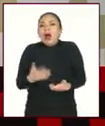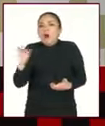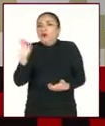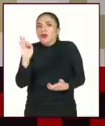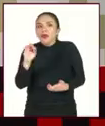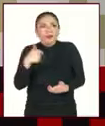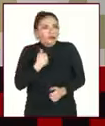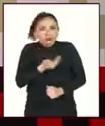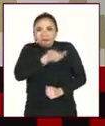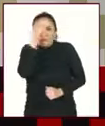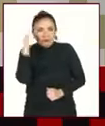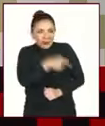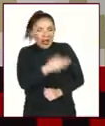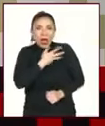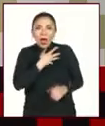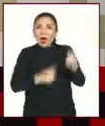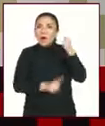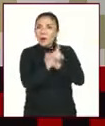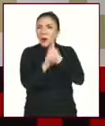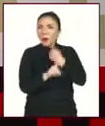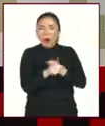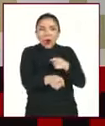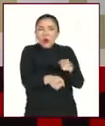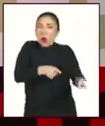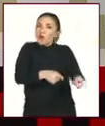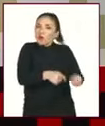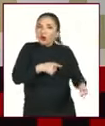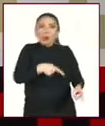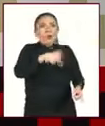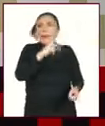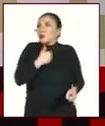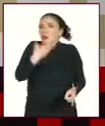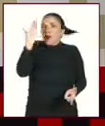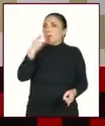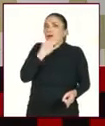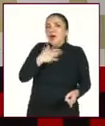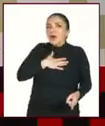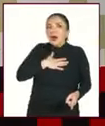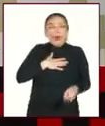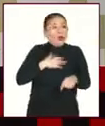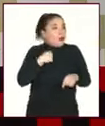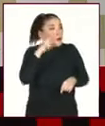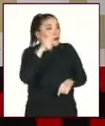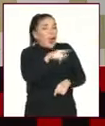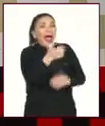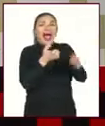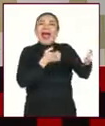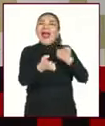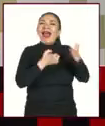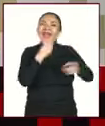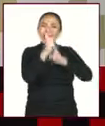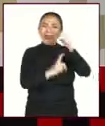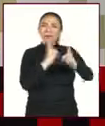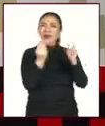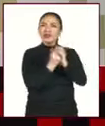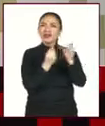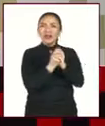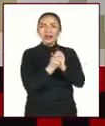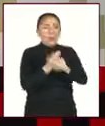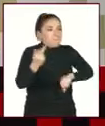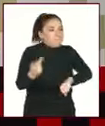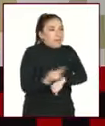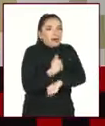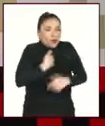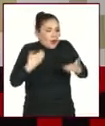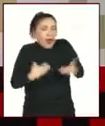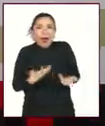que un alumno padece crisis convulsivas y le da una en la clase de educación física? Ay.